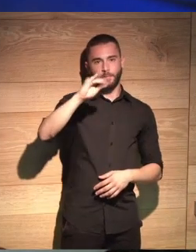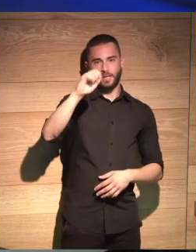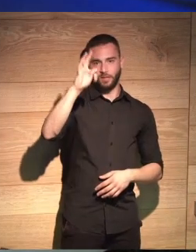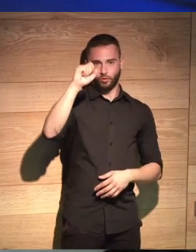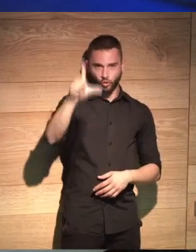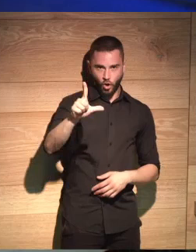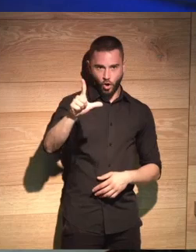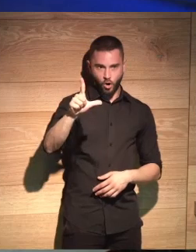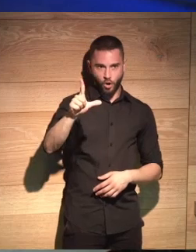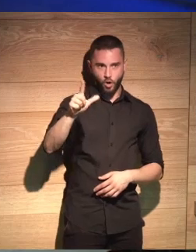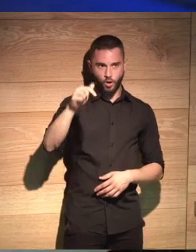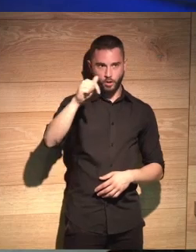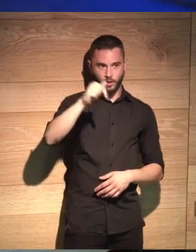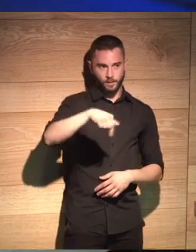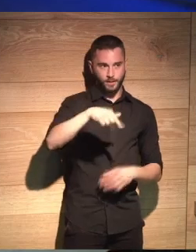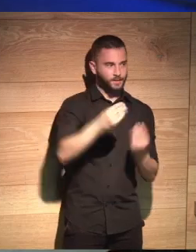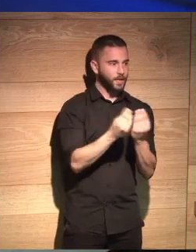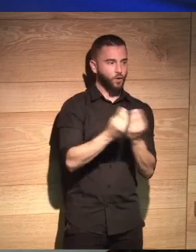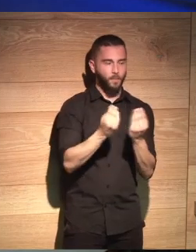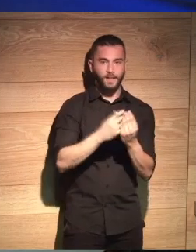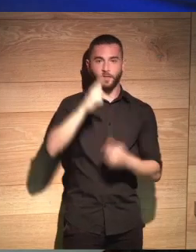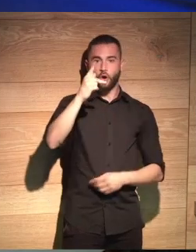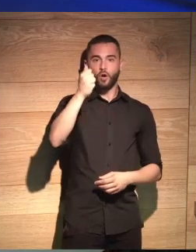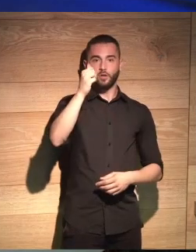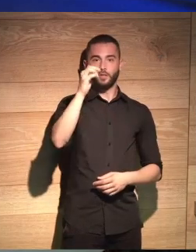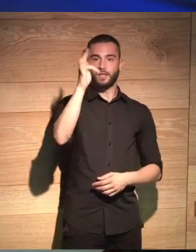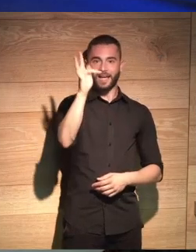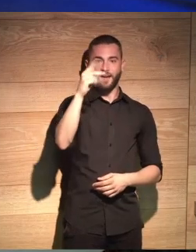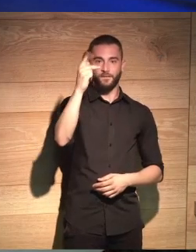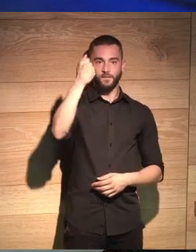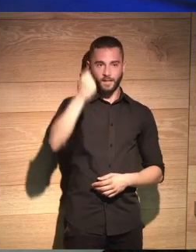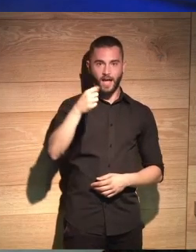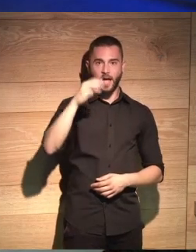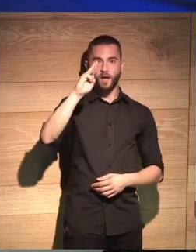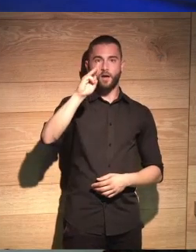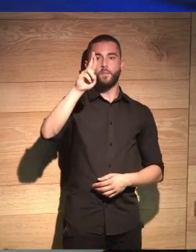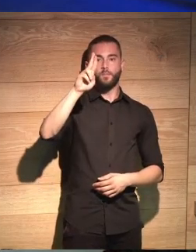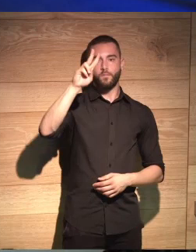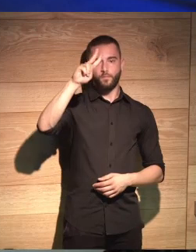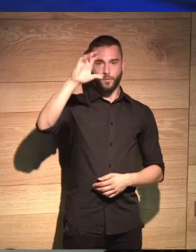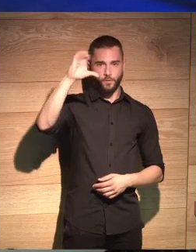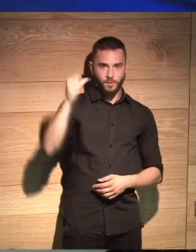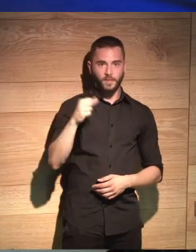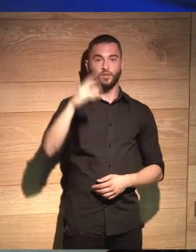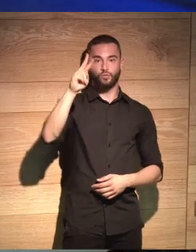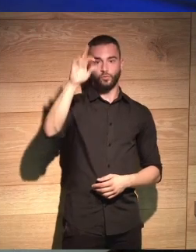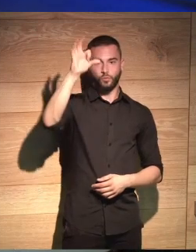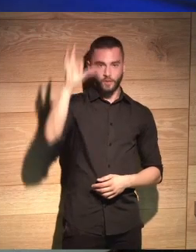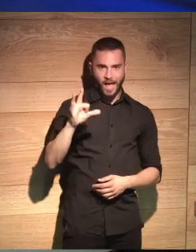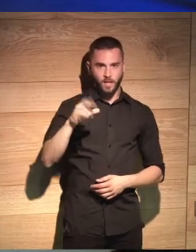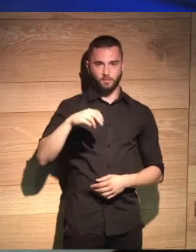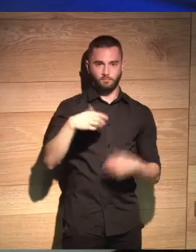hecho nos está acompañando, ha salido Kafka, ha salido Proust, ha salido Duras, en fin.